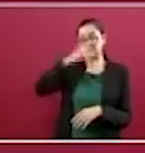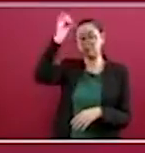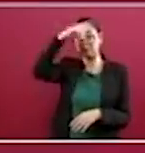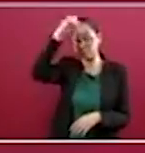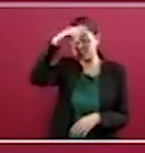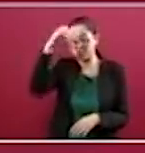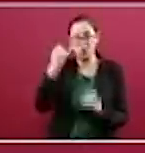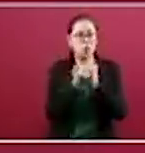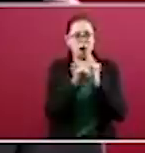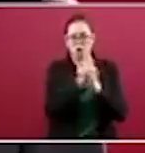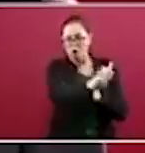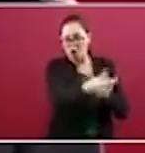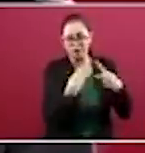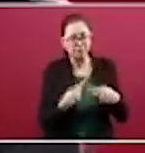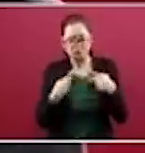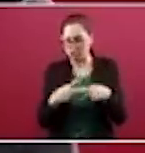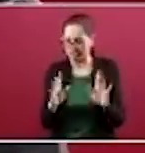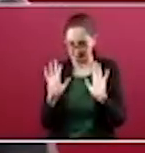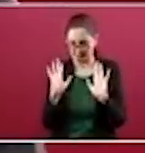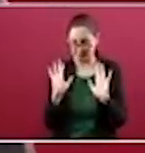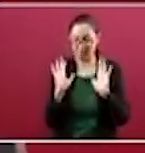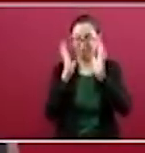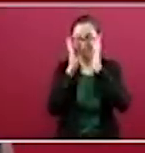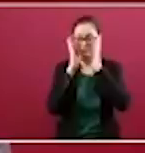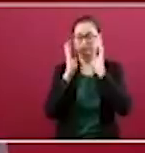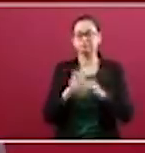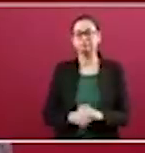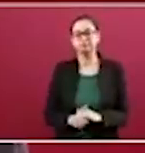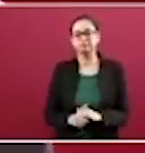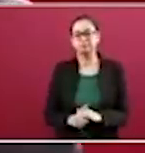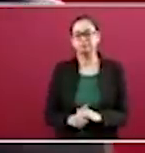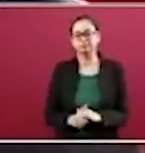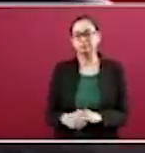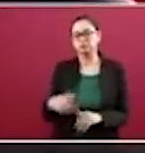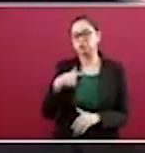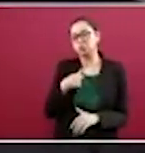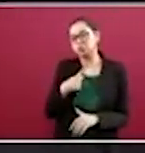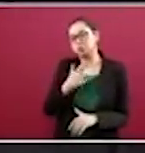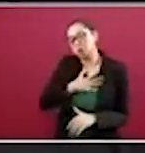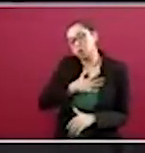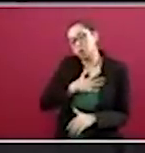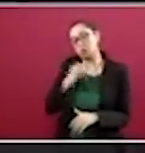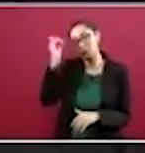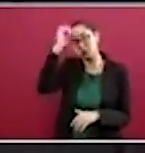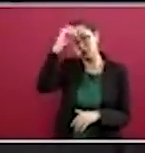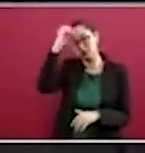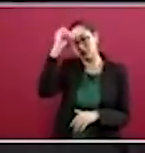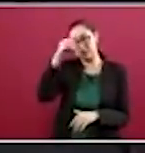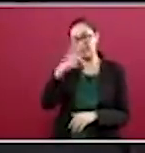a cualquier ciudadano, yo diría que hay que trabajar mucho en